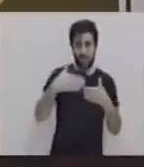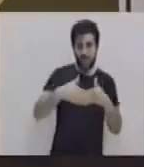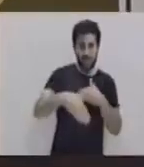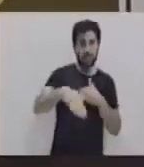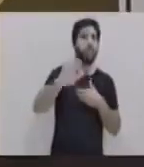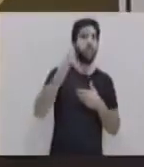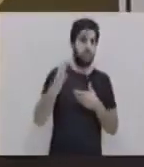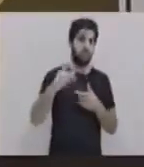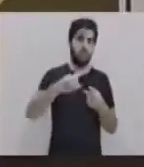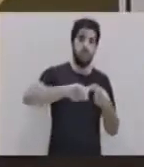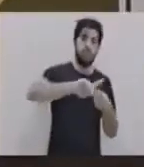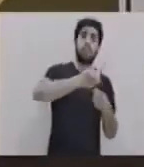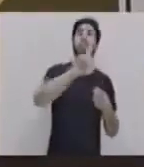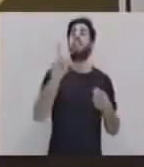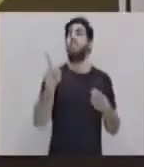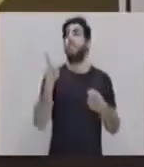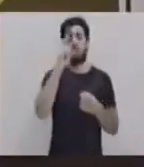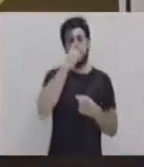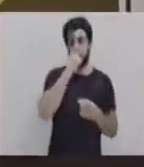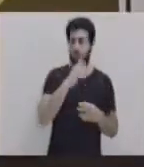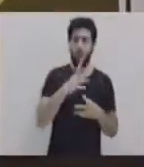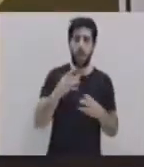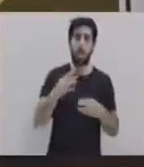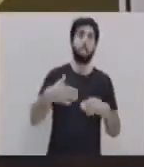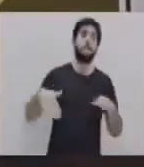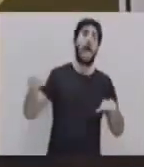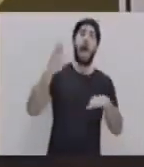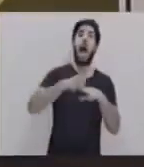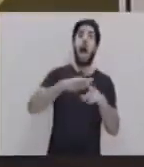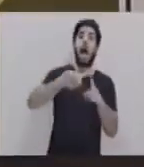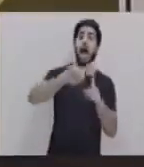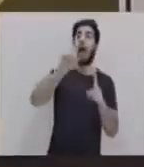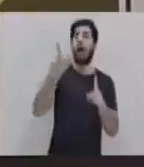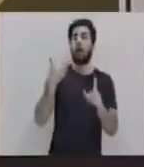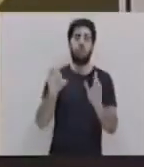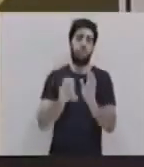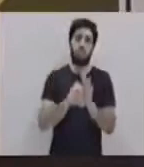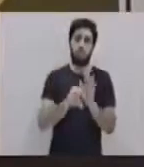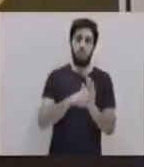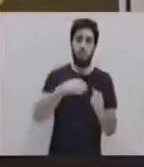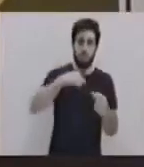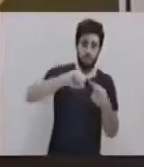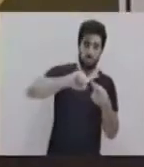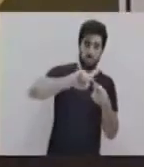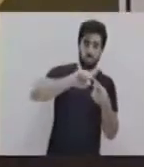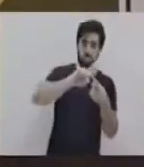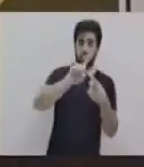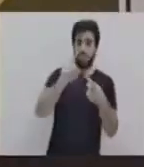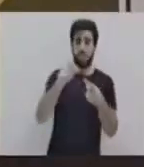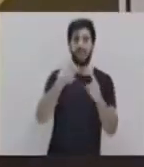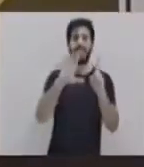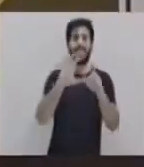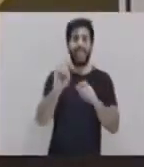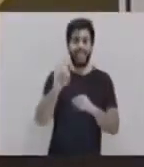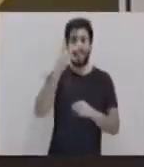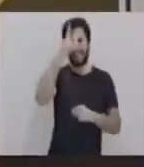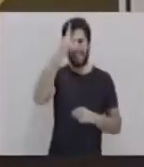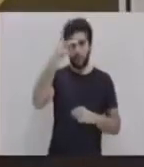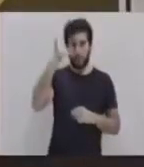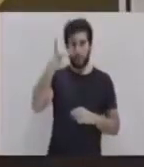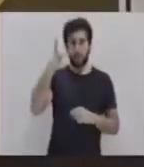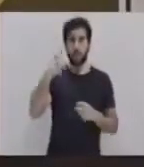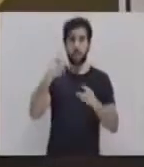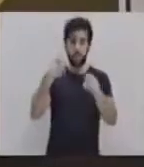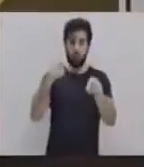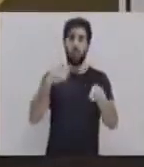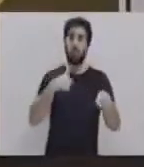Muchas veces no hay velocidades máximas, sino hay velocidades inadecuadas. Puede ser que mi velocidad máxima esté marcada, normada, a 60 kilómetros por